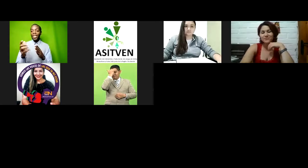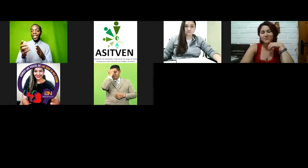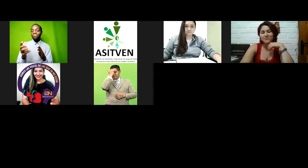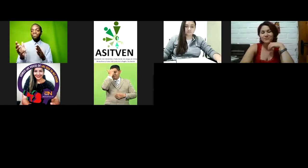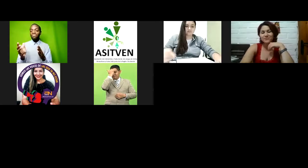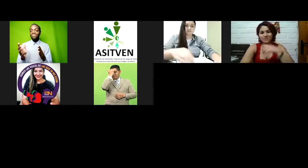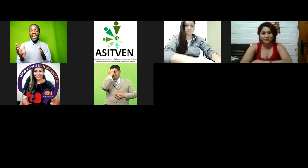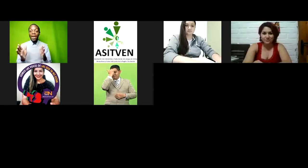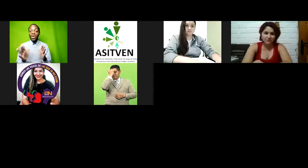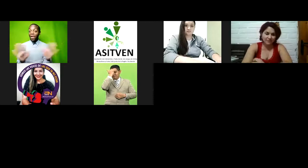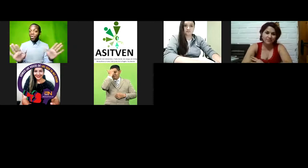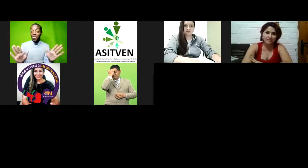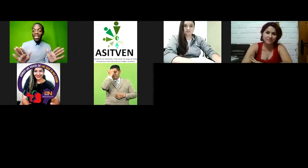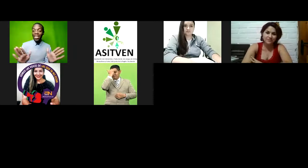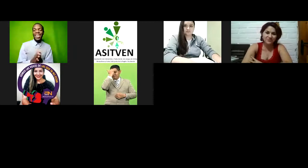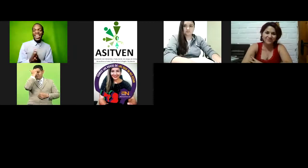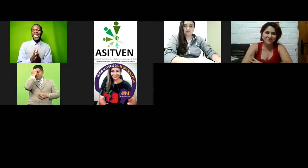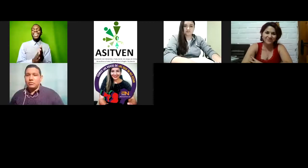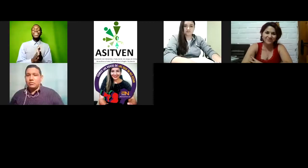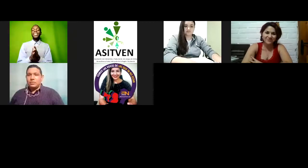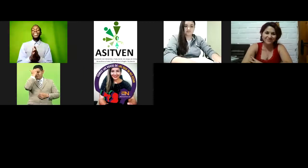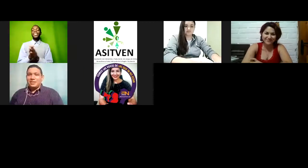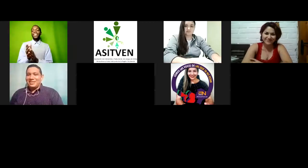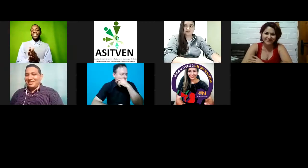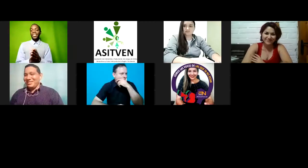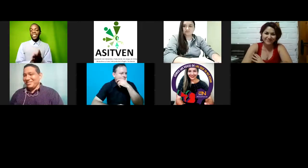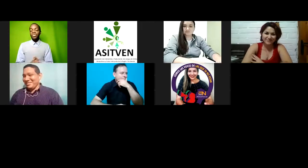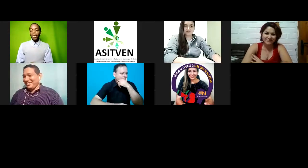favor, calla ahora o...